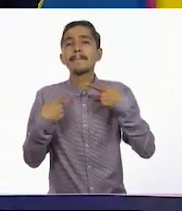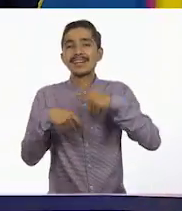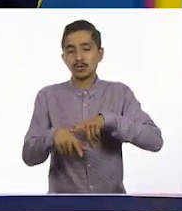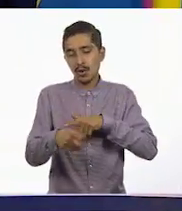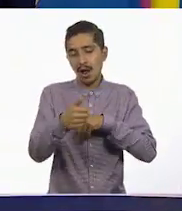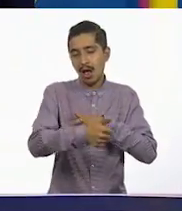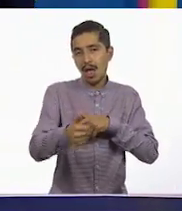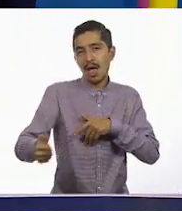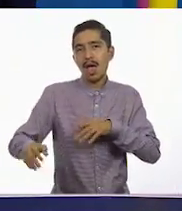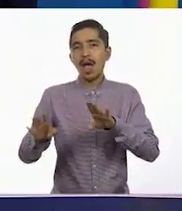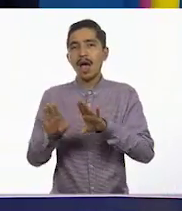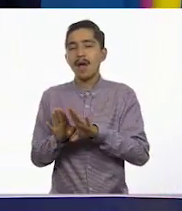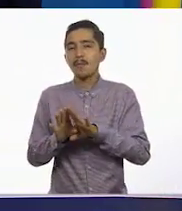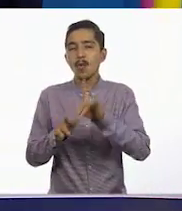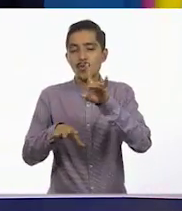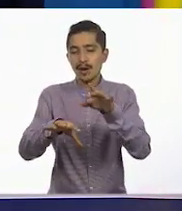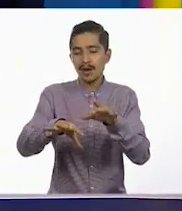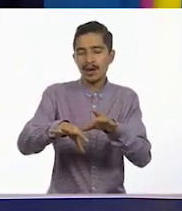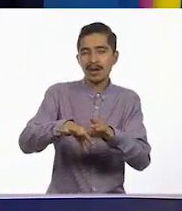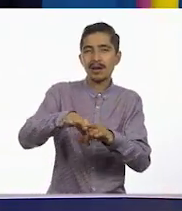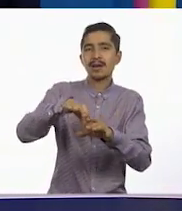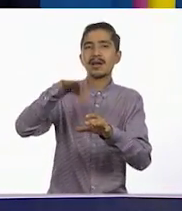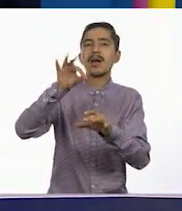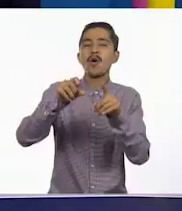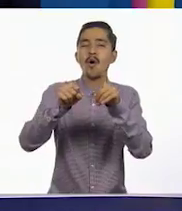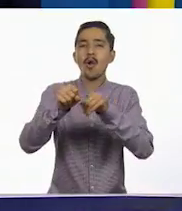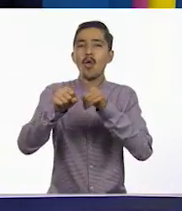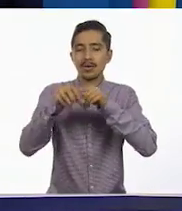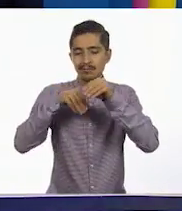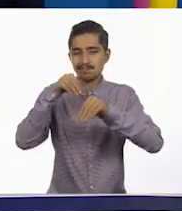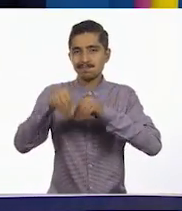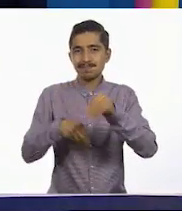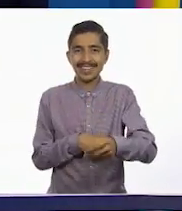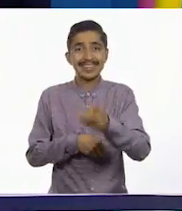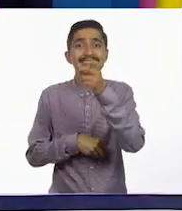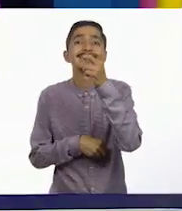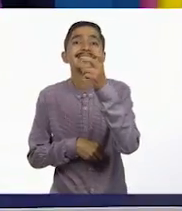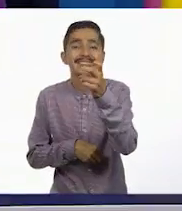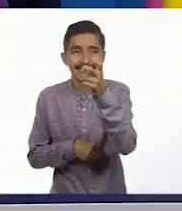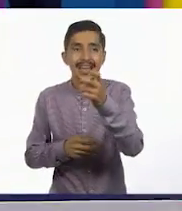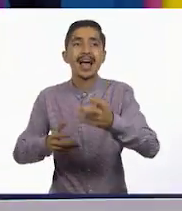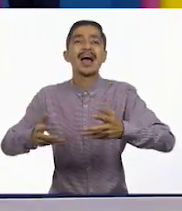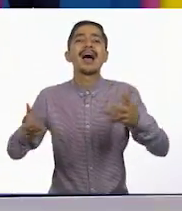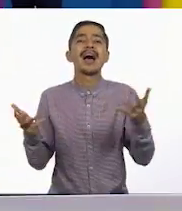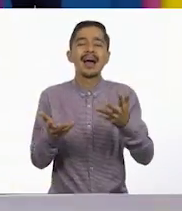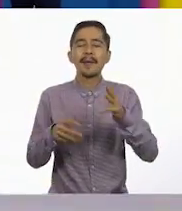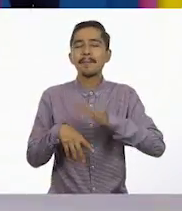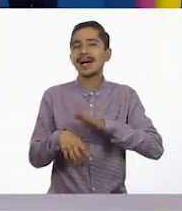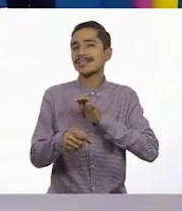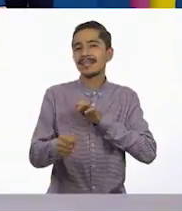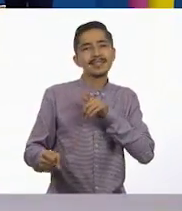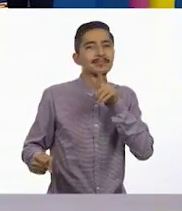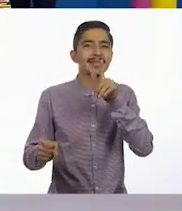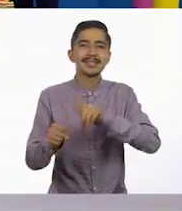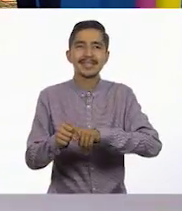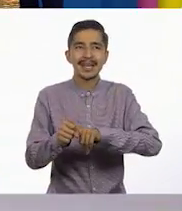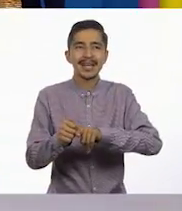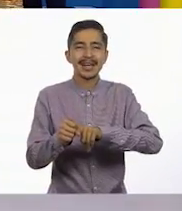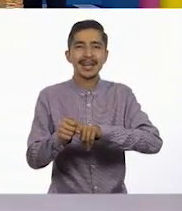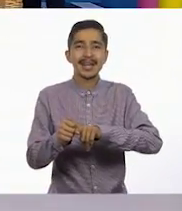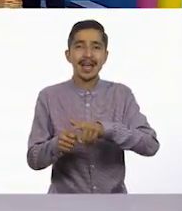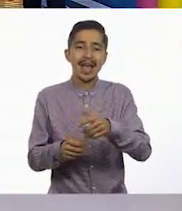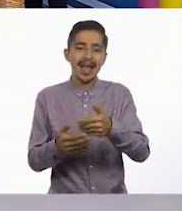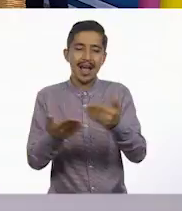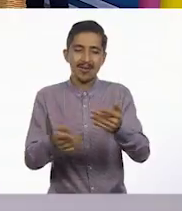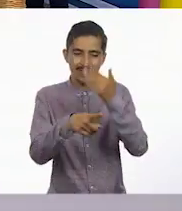sus aventuras, elige un conjunto de colores y eso es lo que lo hace tan especial. Y ahora tú